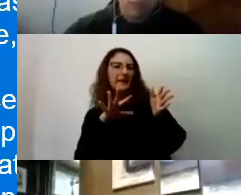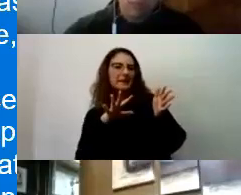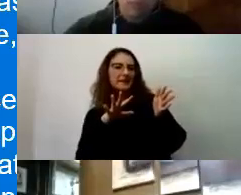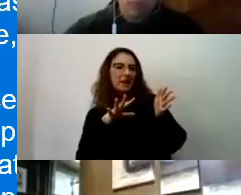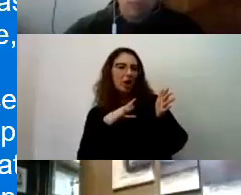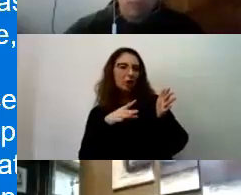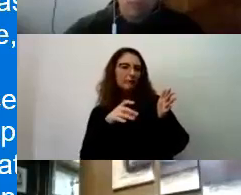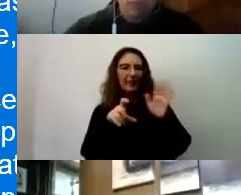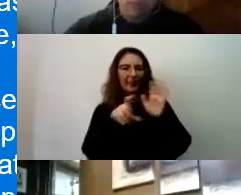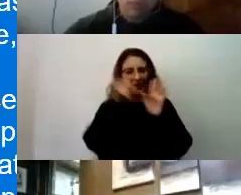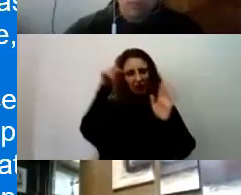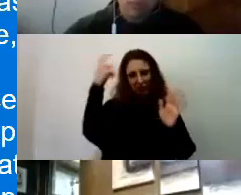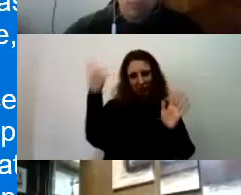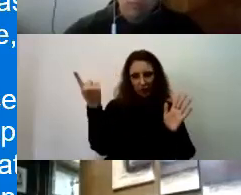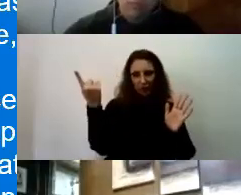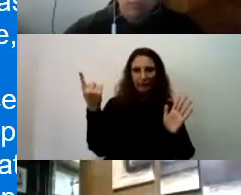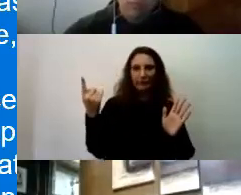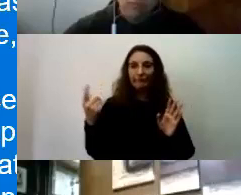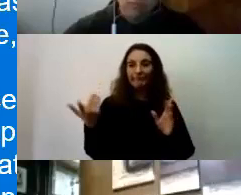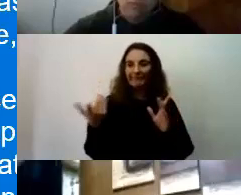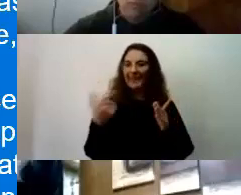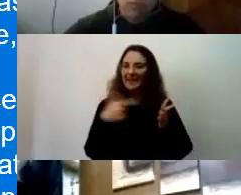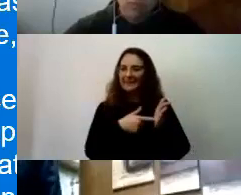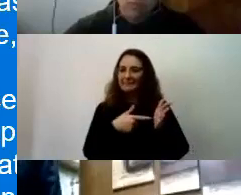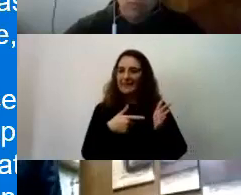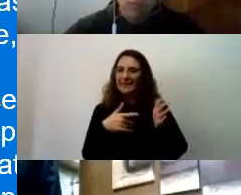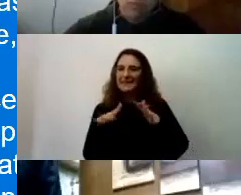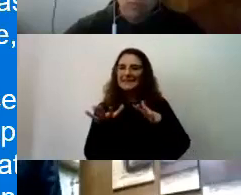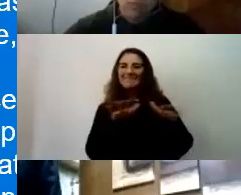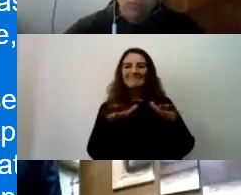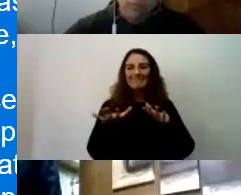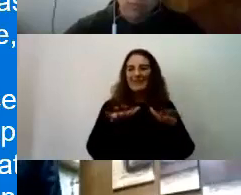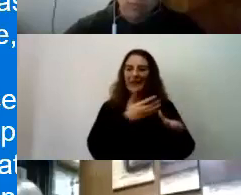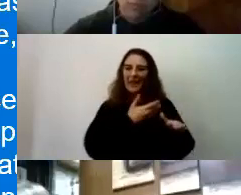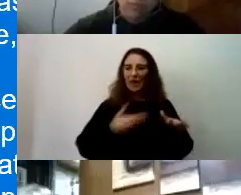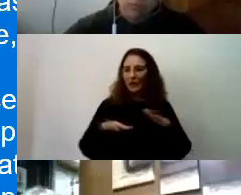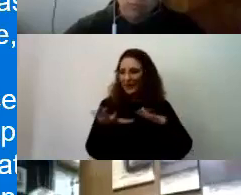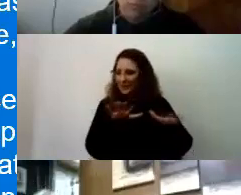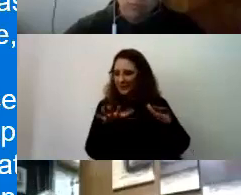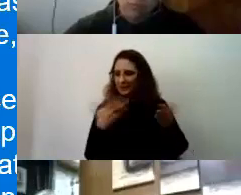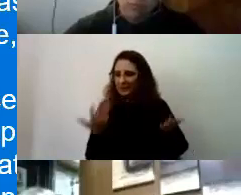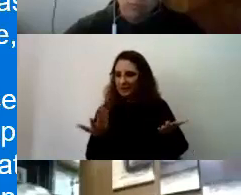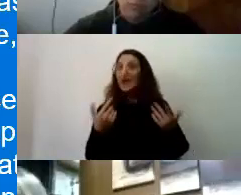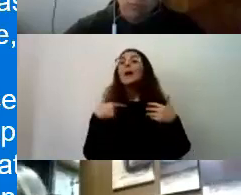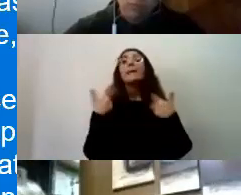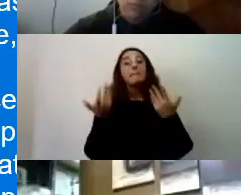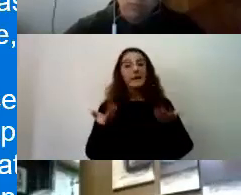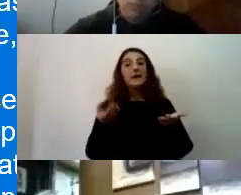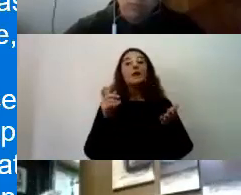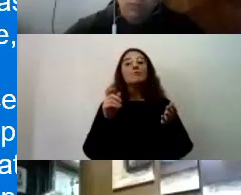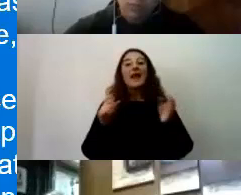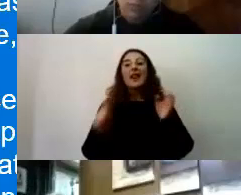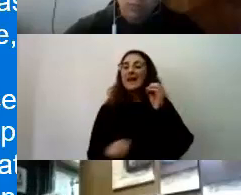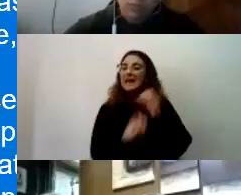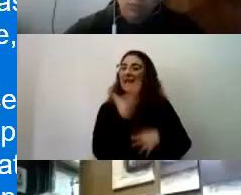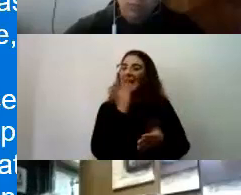sistema de gobierno. De todas maneras, sí corresponde dictar una norma de excepción. Esa facultad